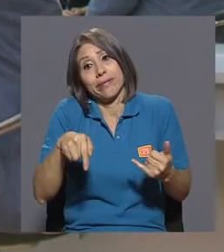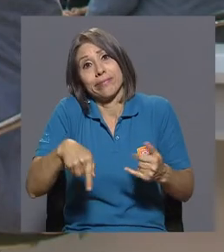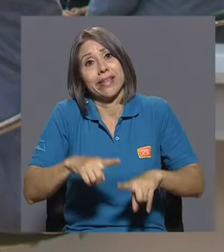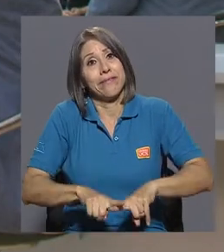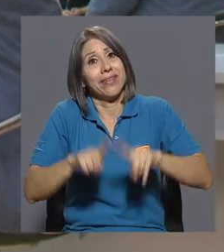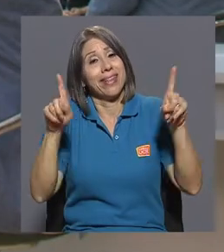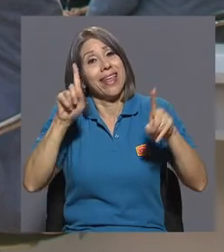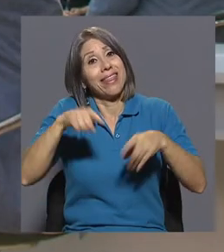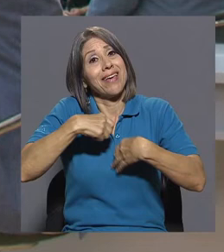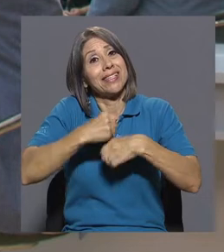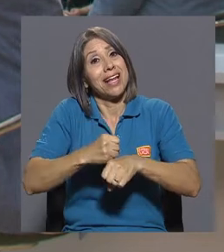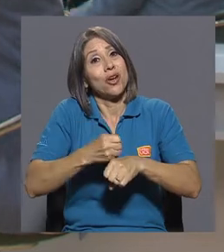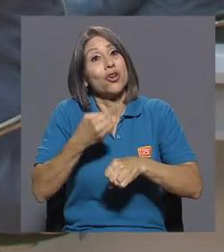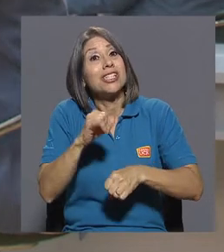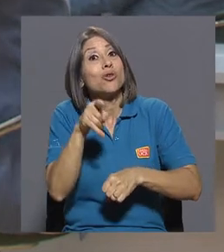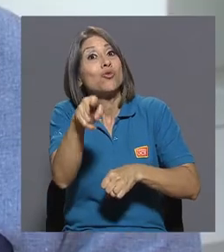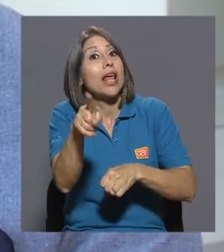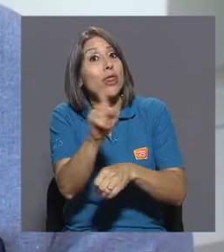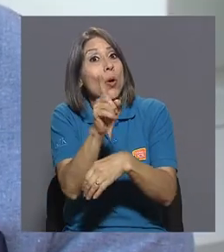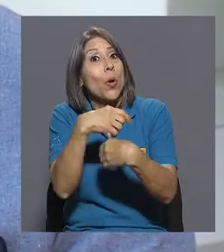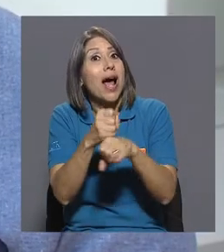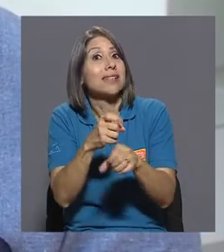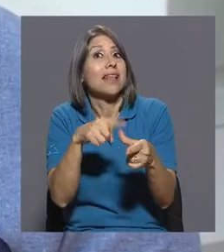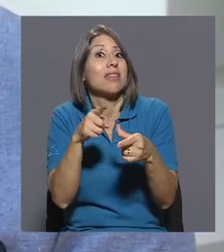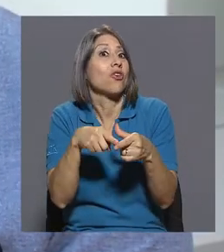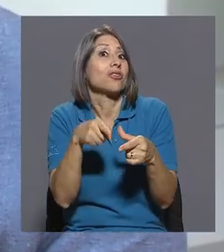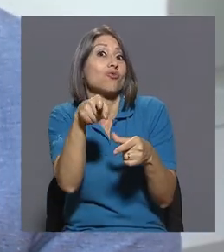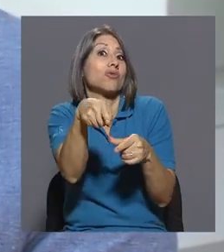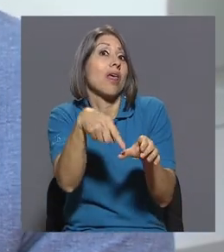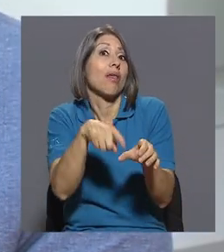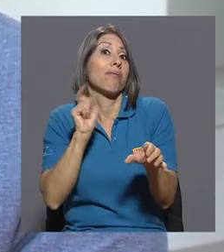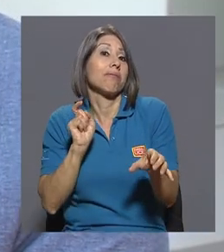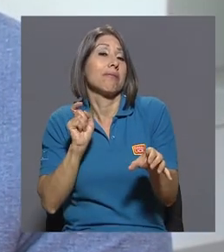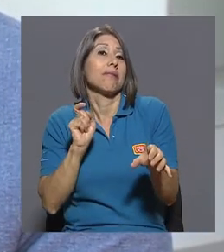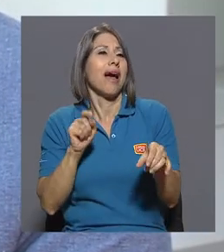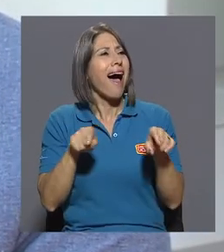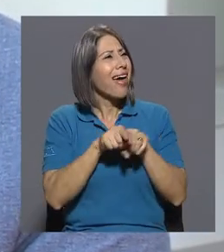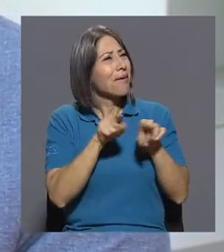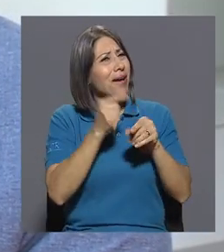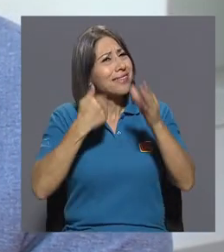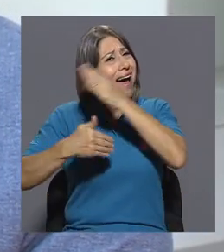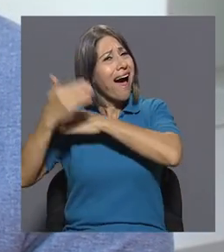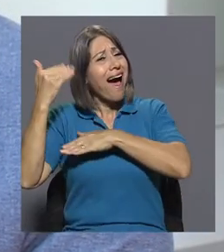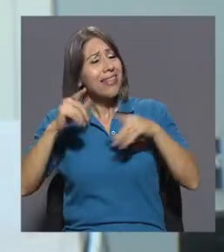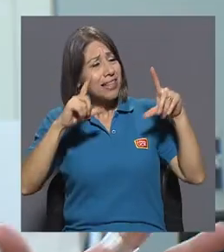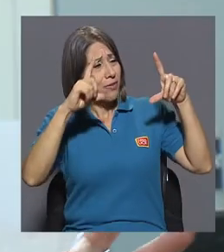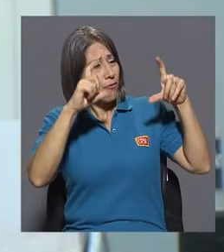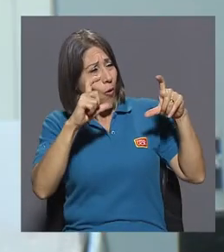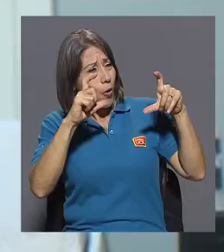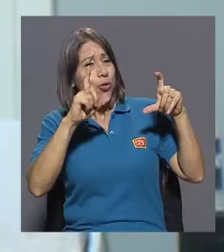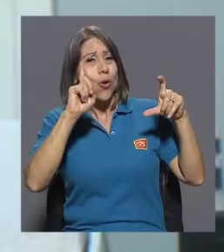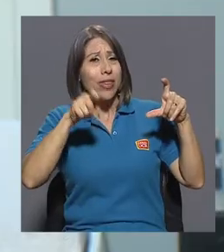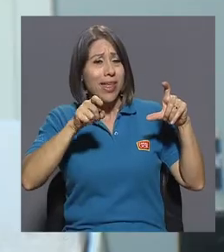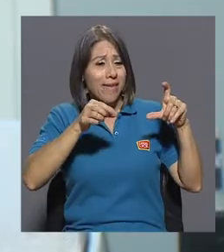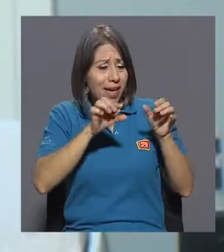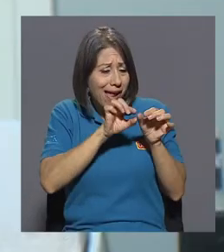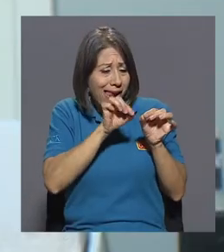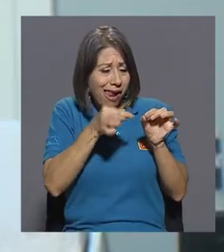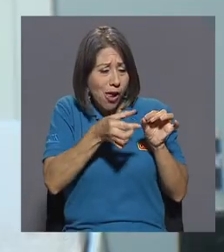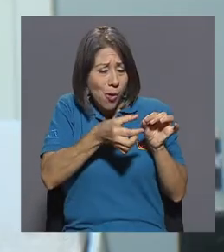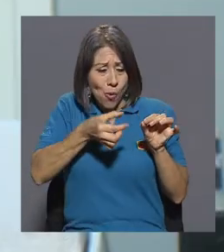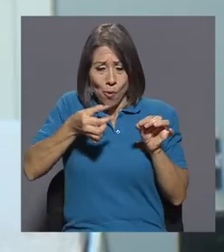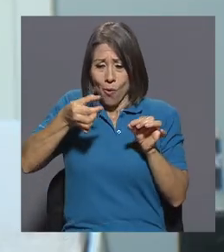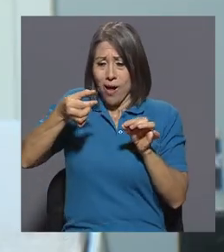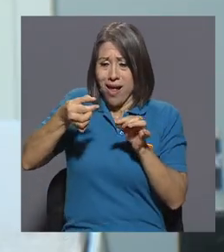out, como se dice. Pero además había que revelarla y había que perder mucho tiempo para saber que la foto y había quedado no sé, bien. Y uno abría y se revelaba la foto y no había ni una